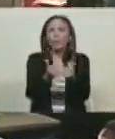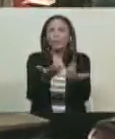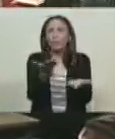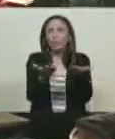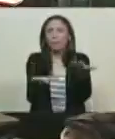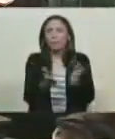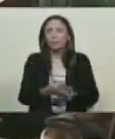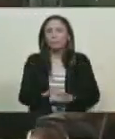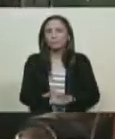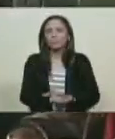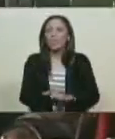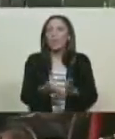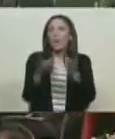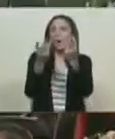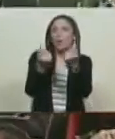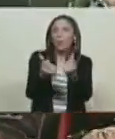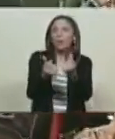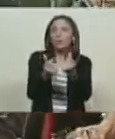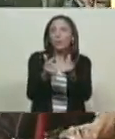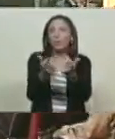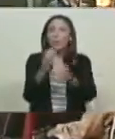¿Cuántos son los oligarcas?